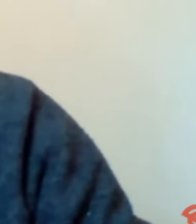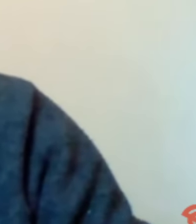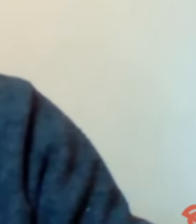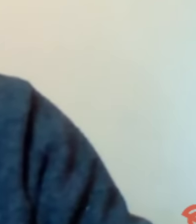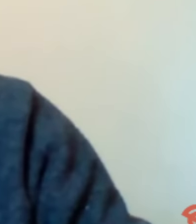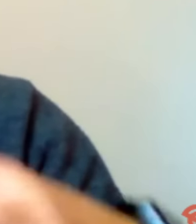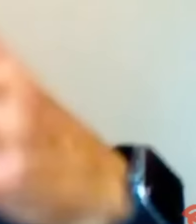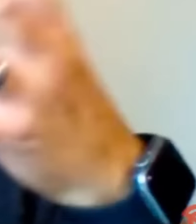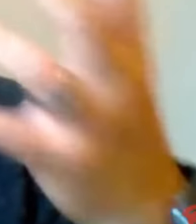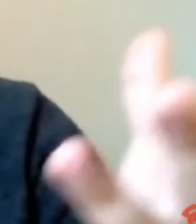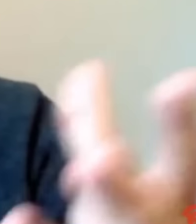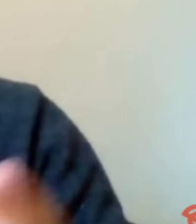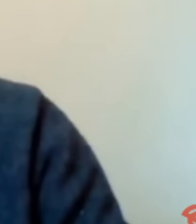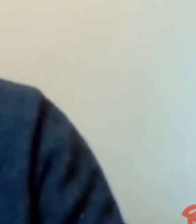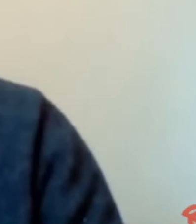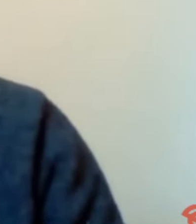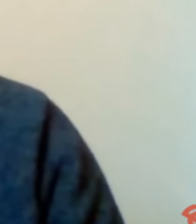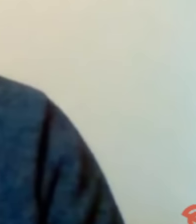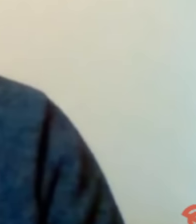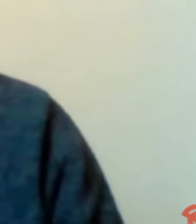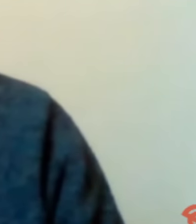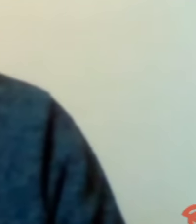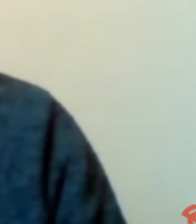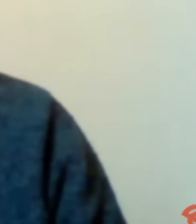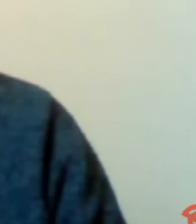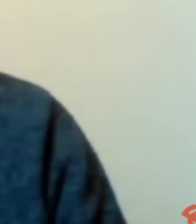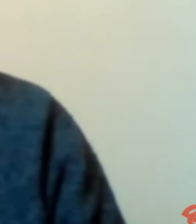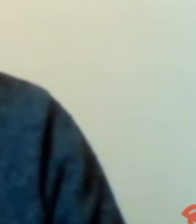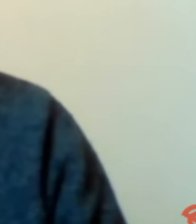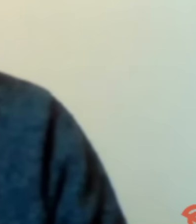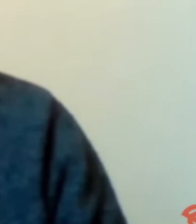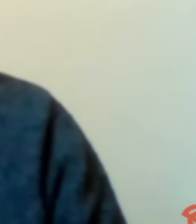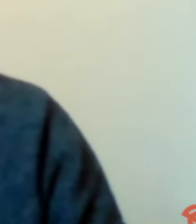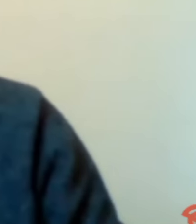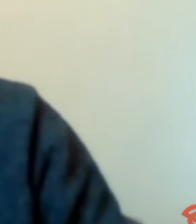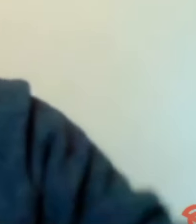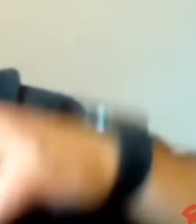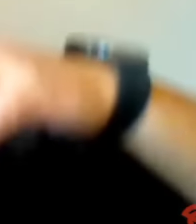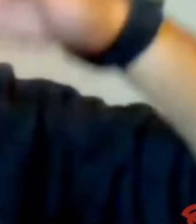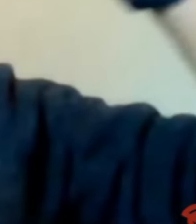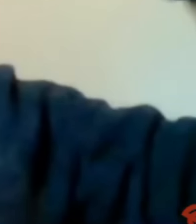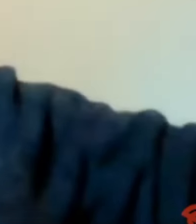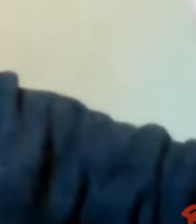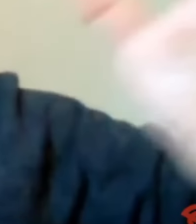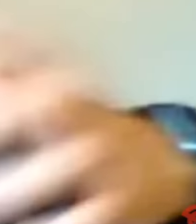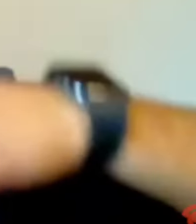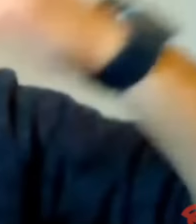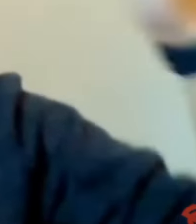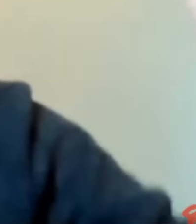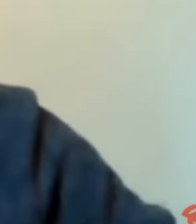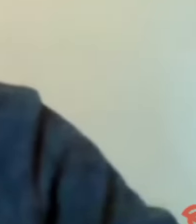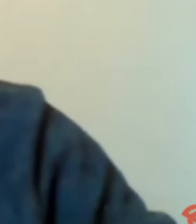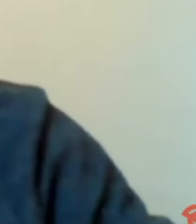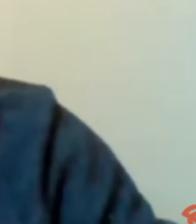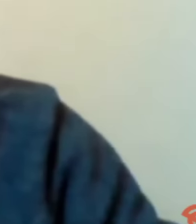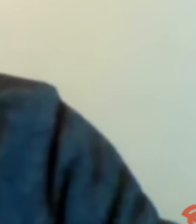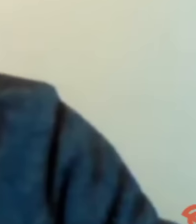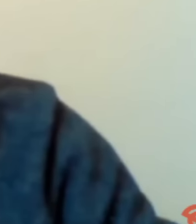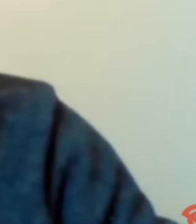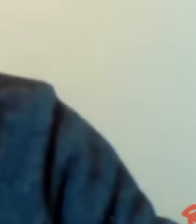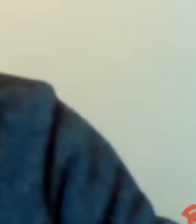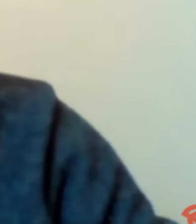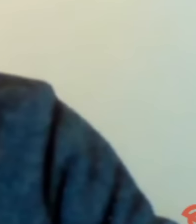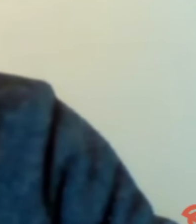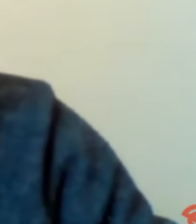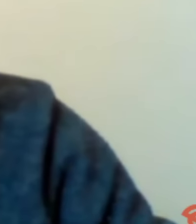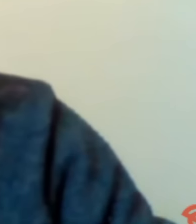de un planteamiento de parte de Sin Censura se generen todos estos asegúnes, todos